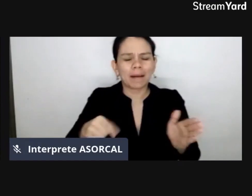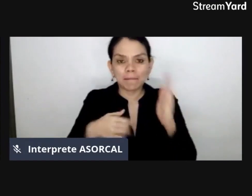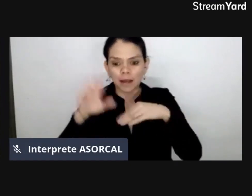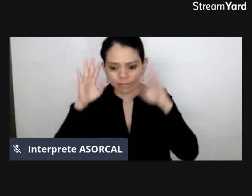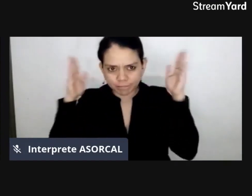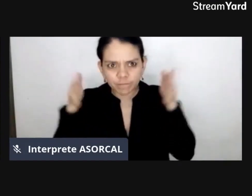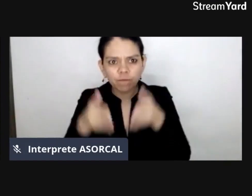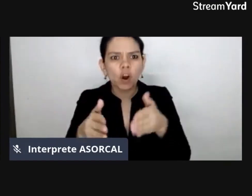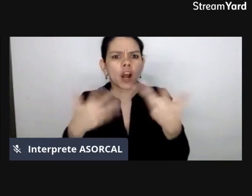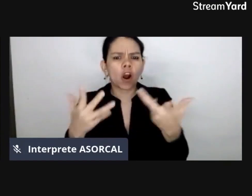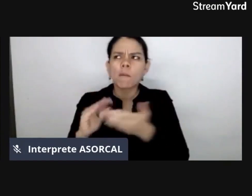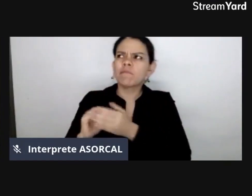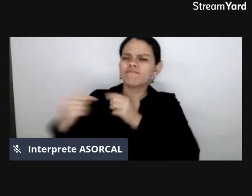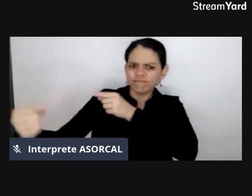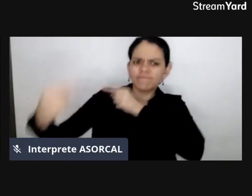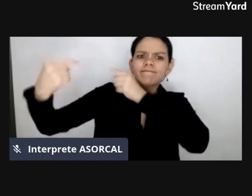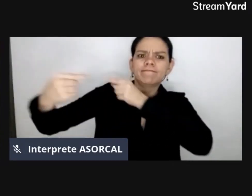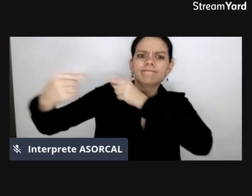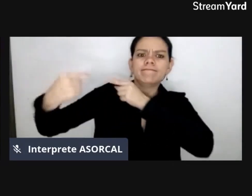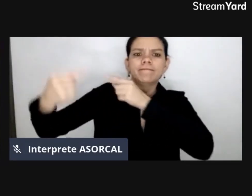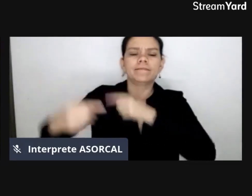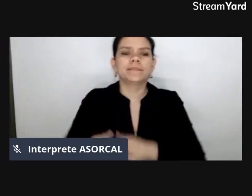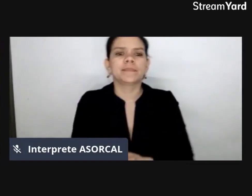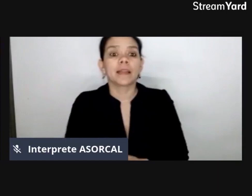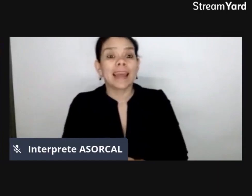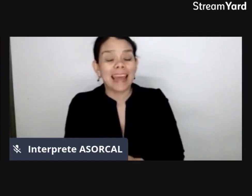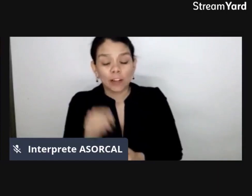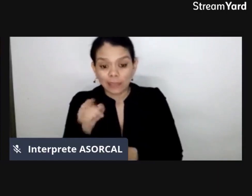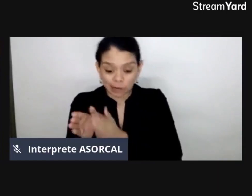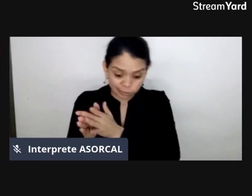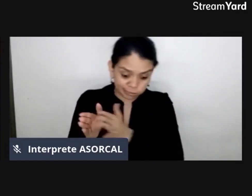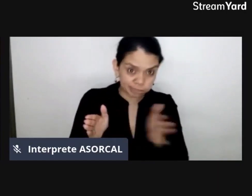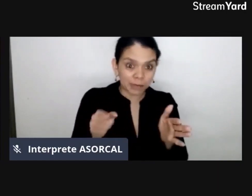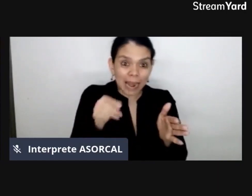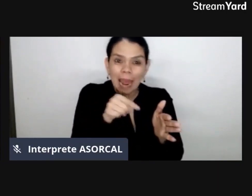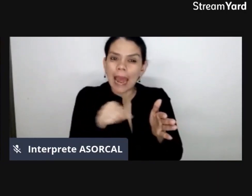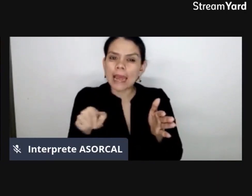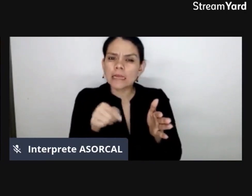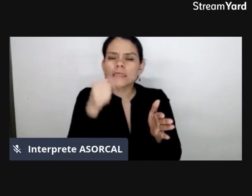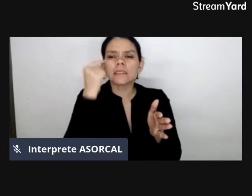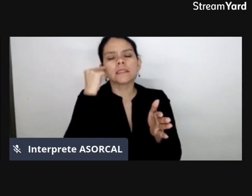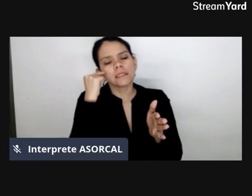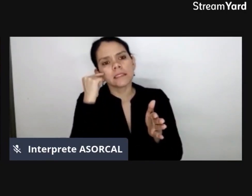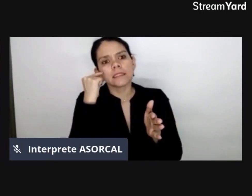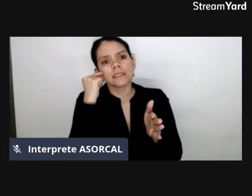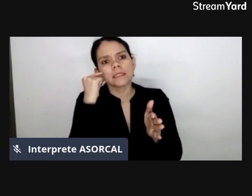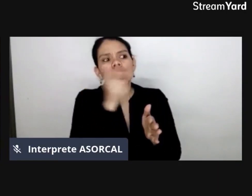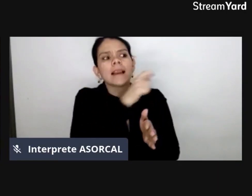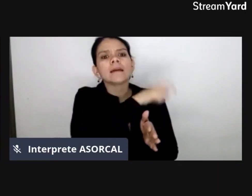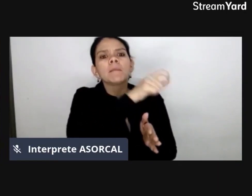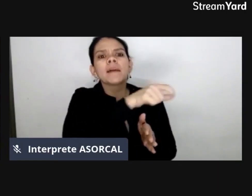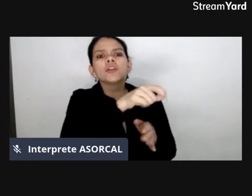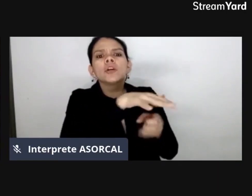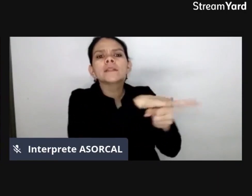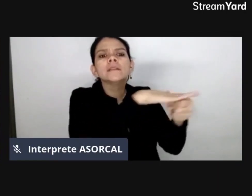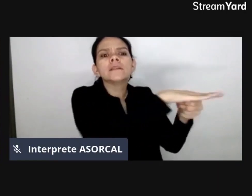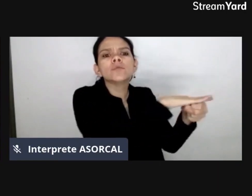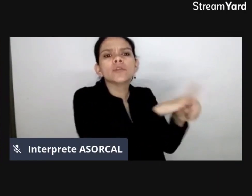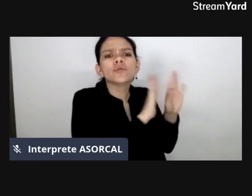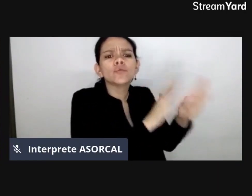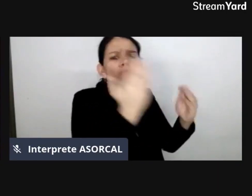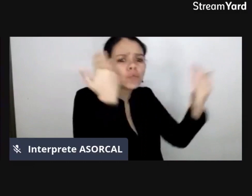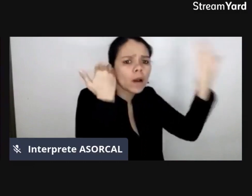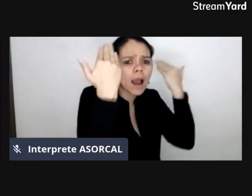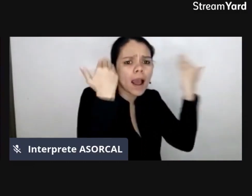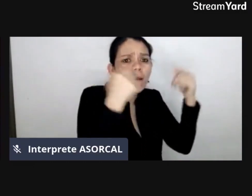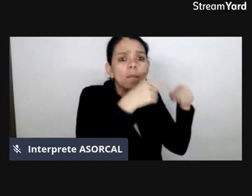y la ausencia de horizontes humanos ponía a los habitantes de las regiones rurales en situación de pauperización extrema,